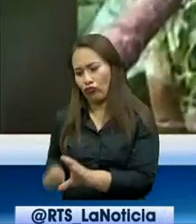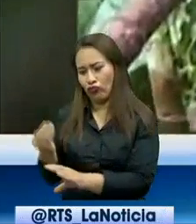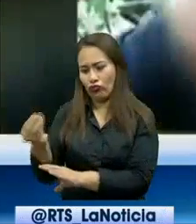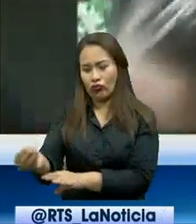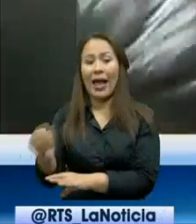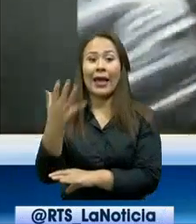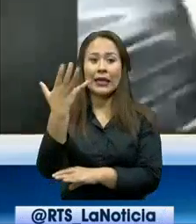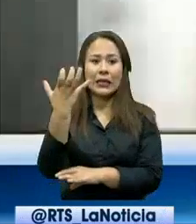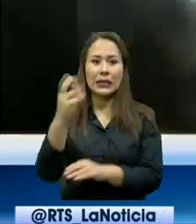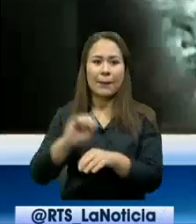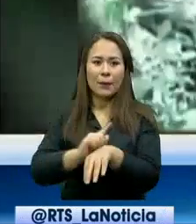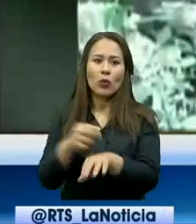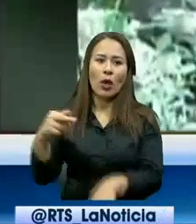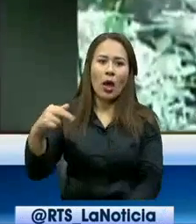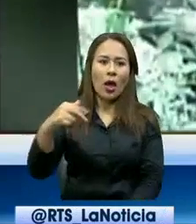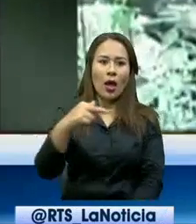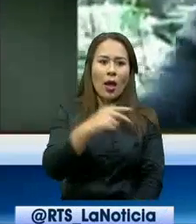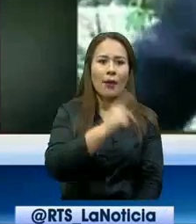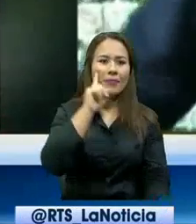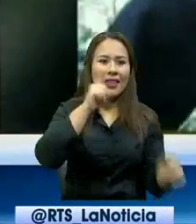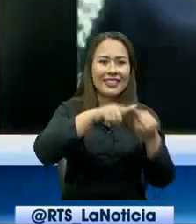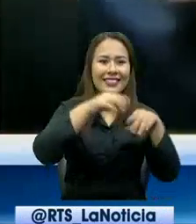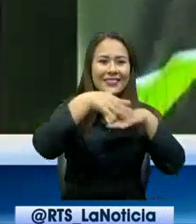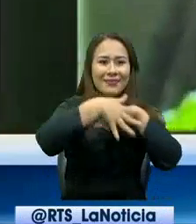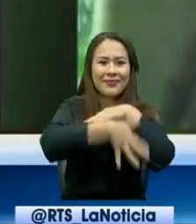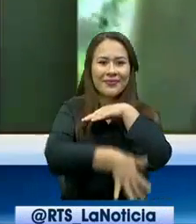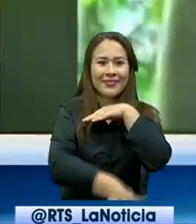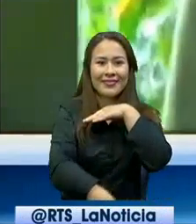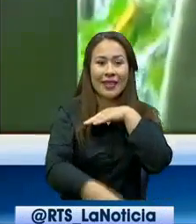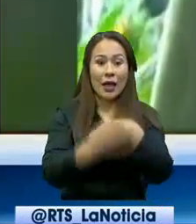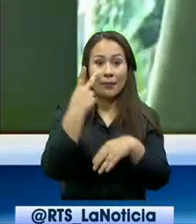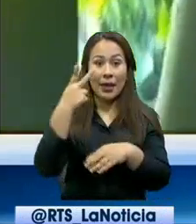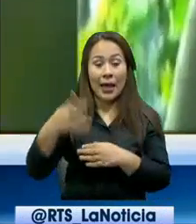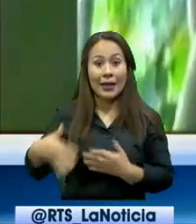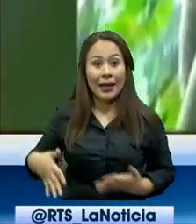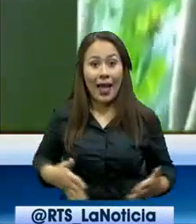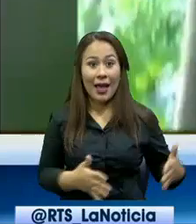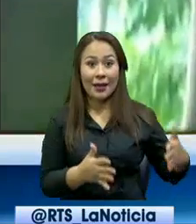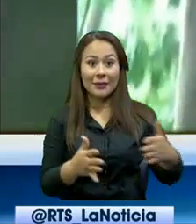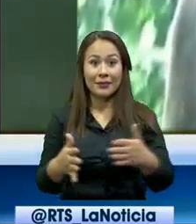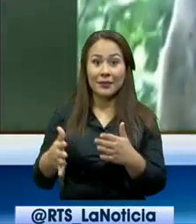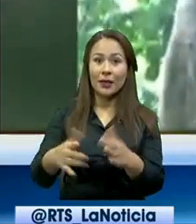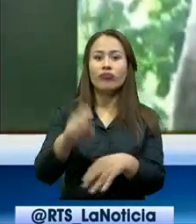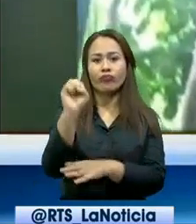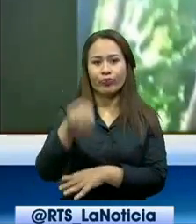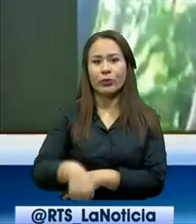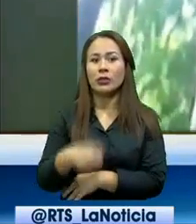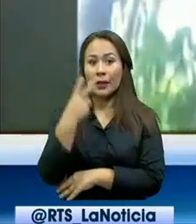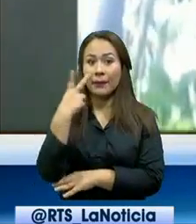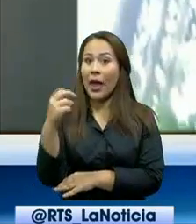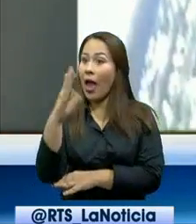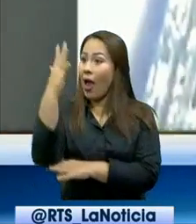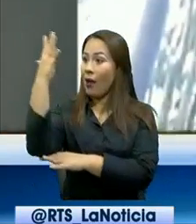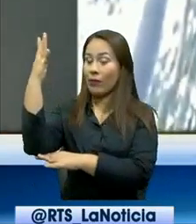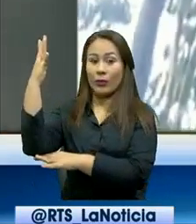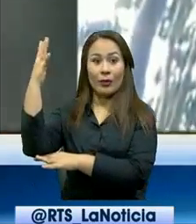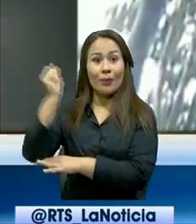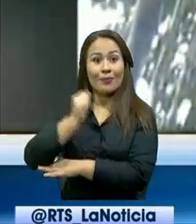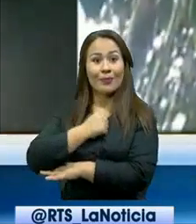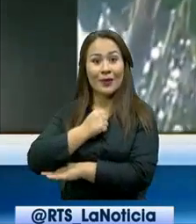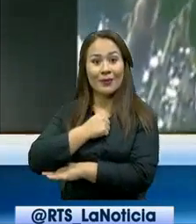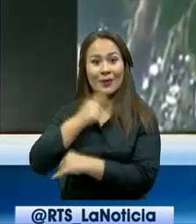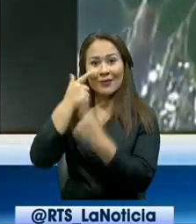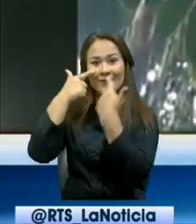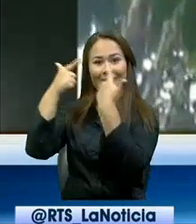15 minutos a pie hasta las cascadas. En el camino podrá ver árboles y plantas nativas que están con